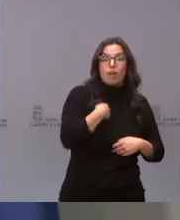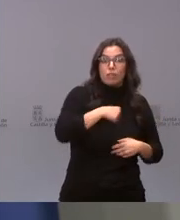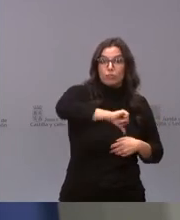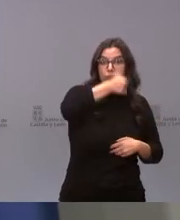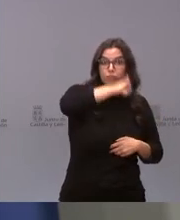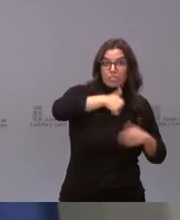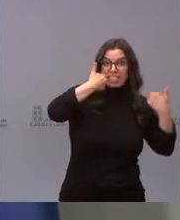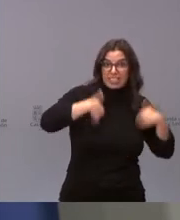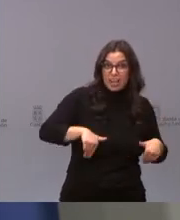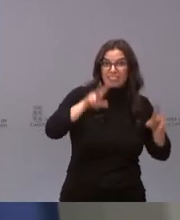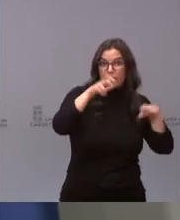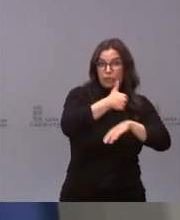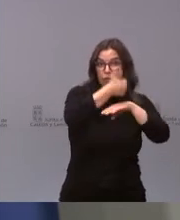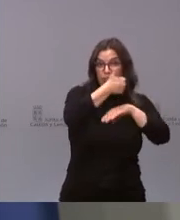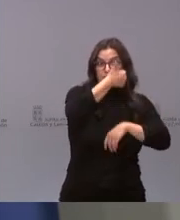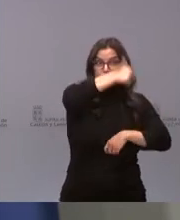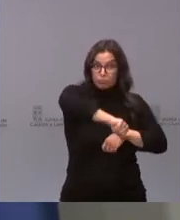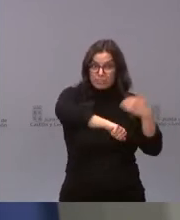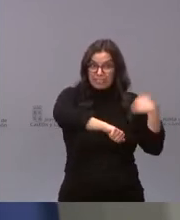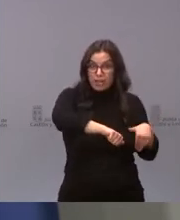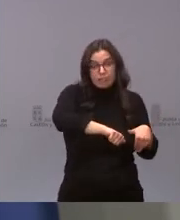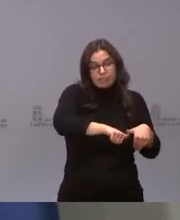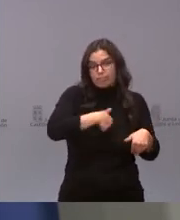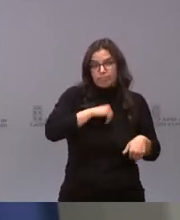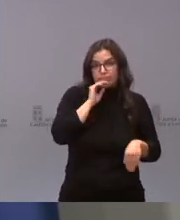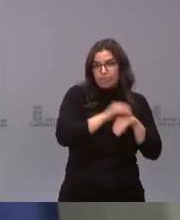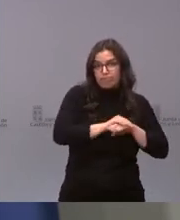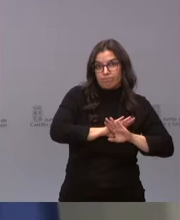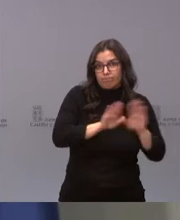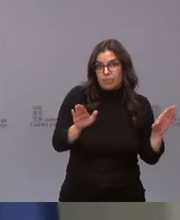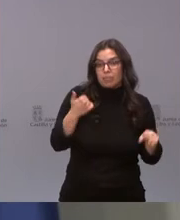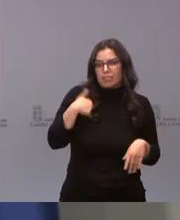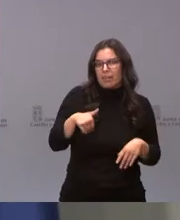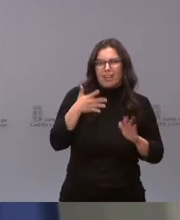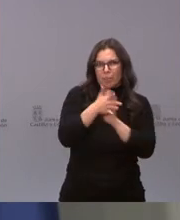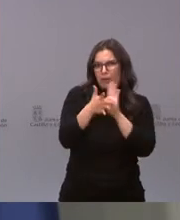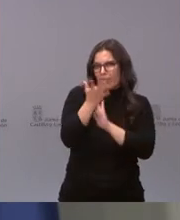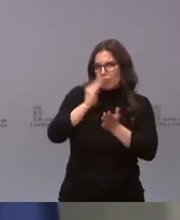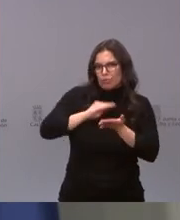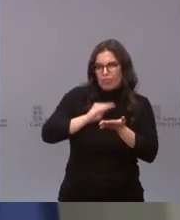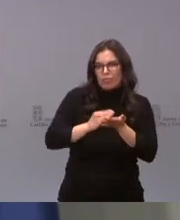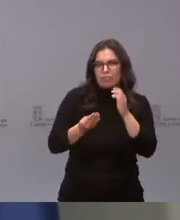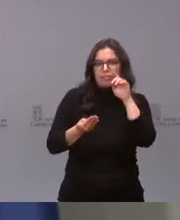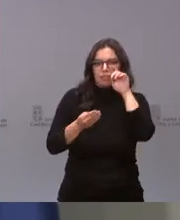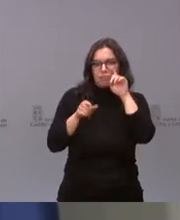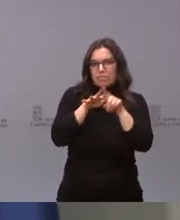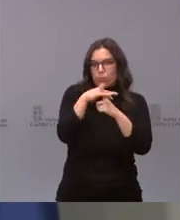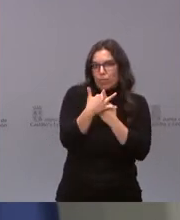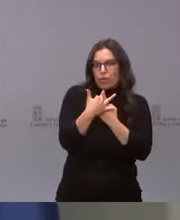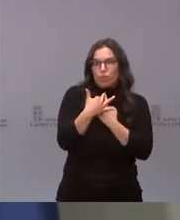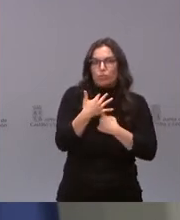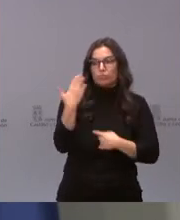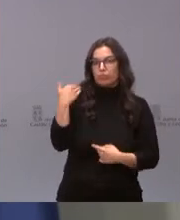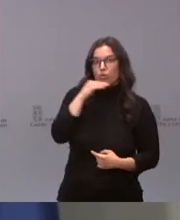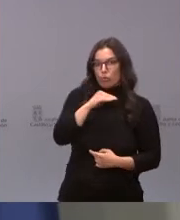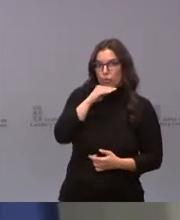Justicia con respecto al toque de queda. Nosotros ya planteamos, lo hemos explicado esto varias veces, esta situación en octubre.